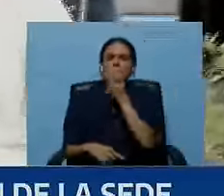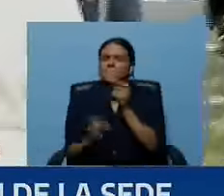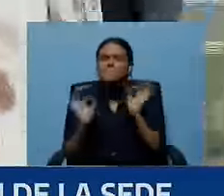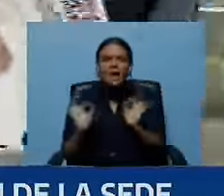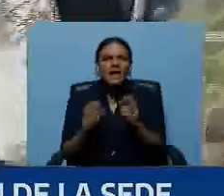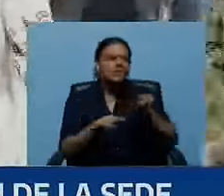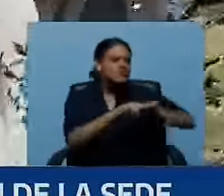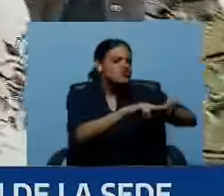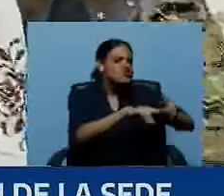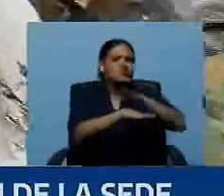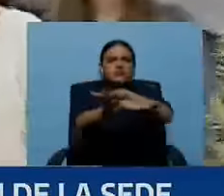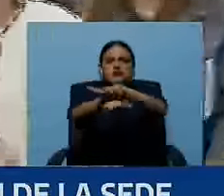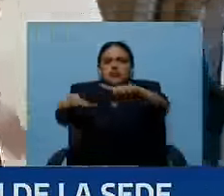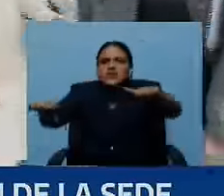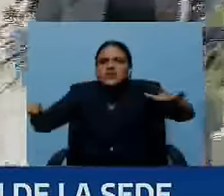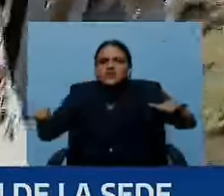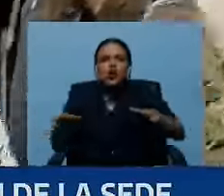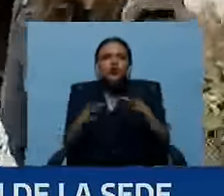semillero científico.